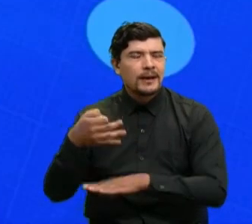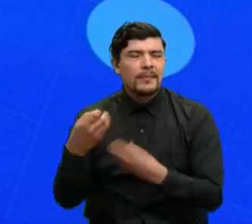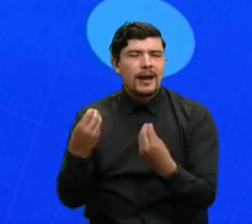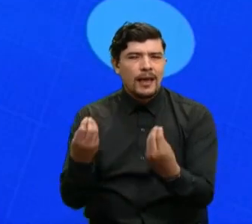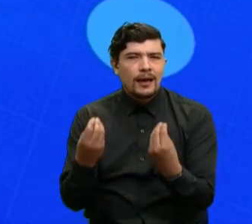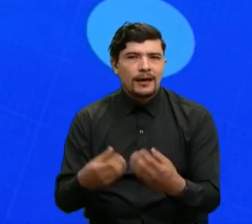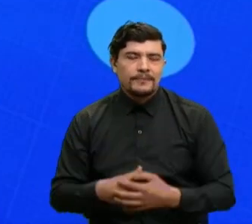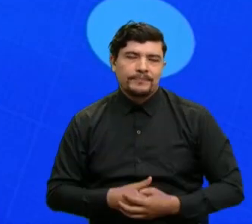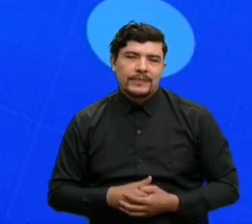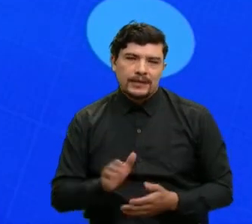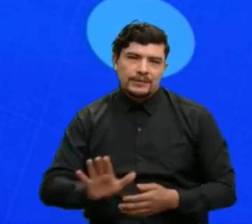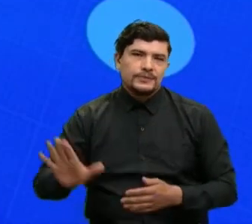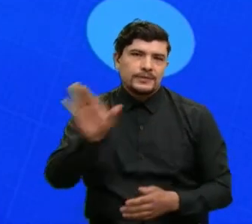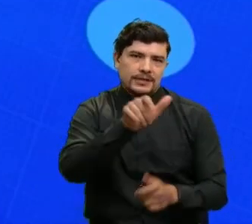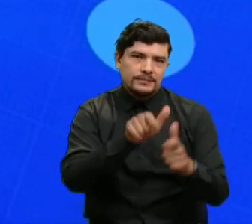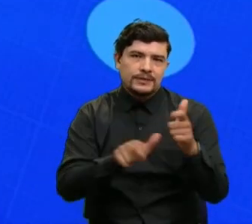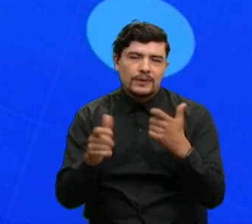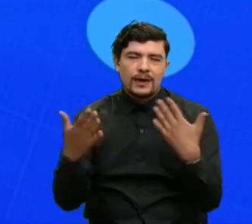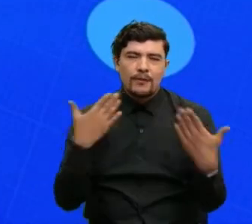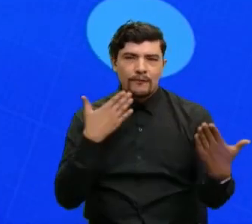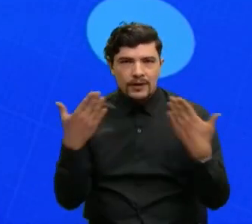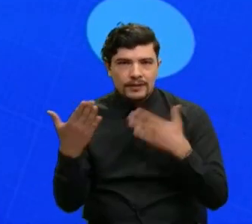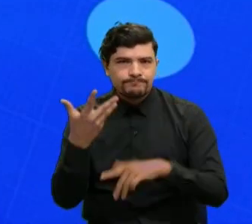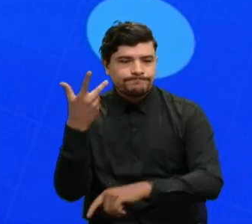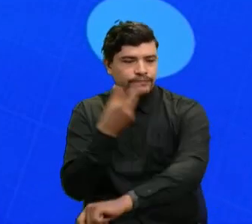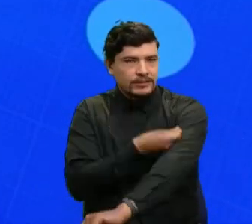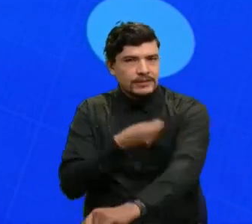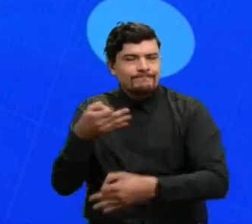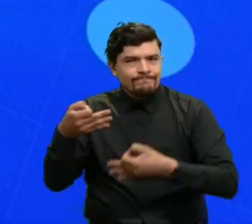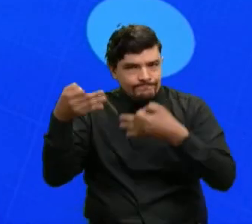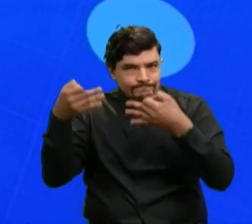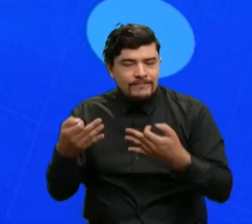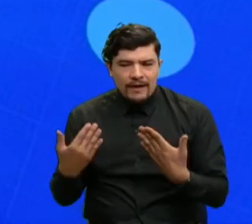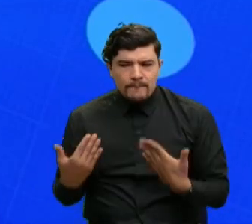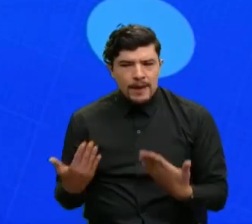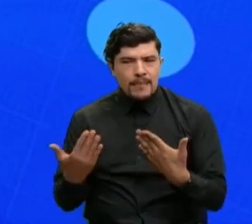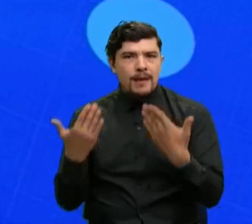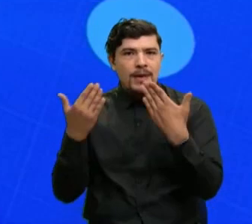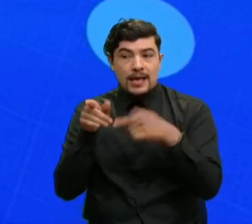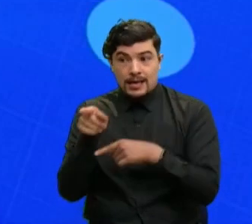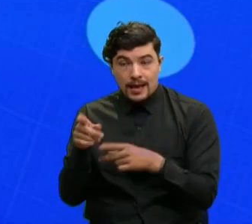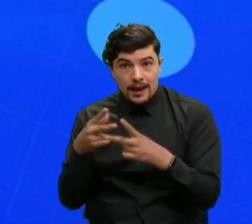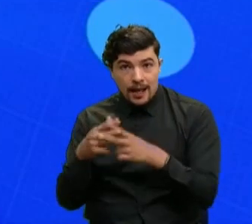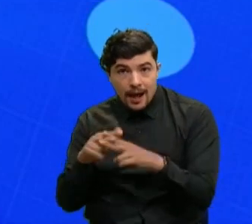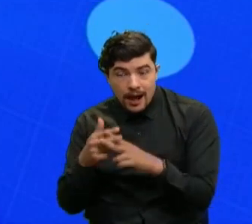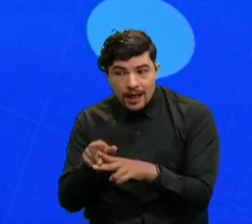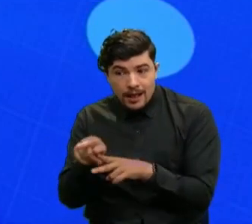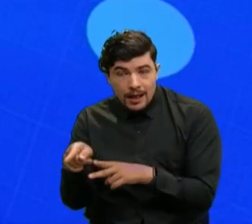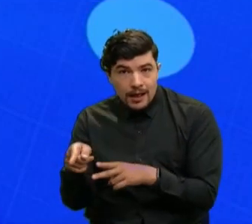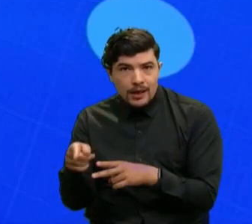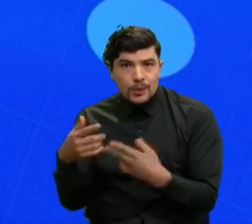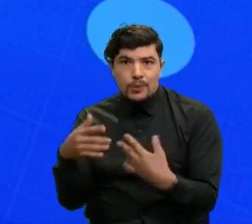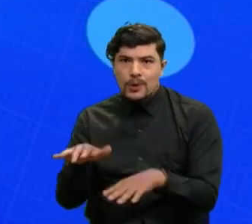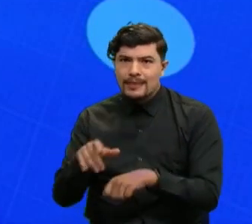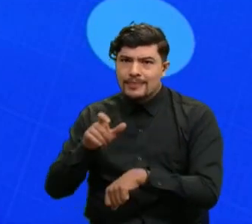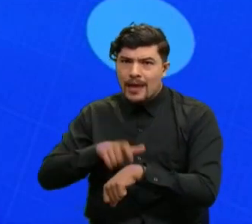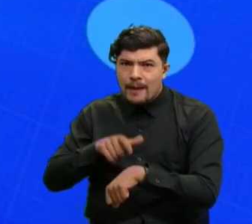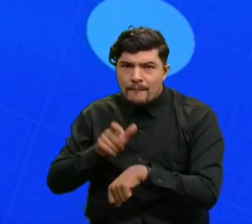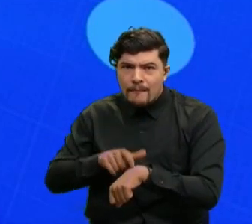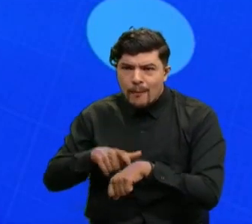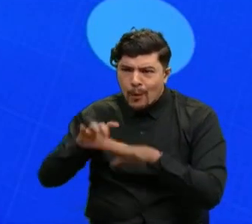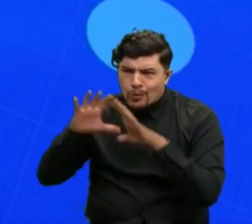creer más en la vacunación, en su eficacia, en cómo nosotros con esta herramienta que se hizo en tiempo